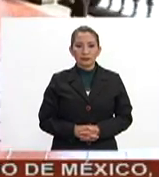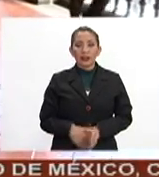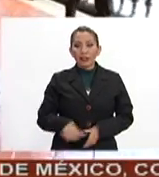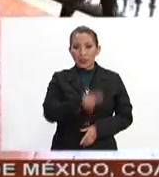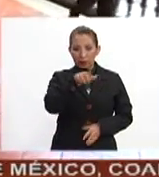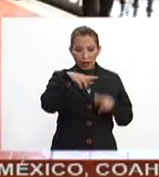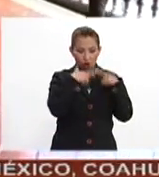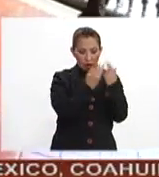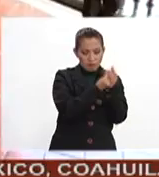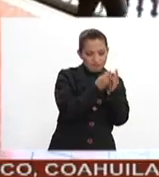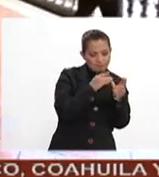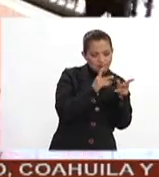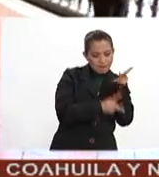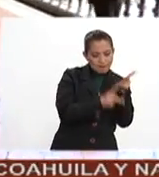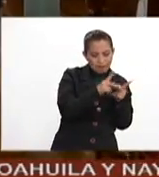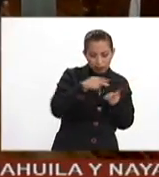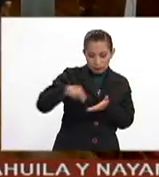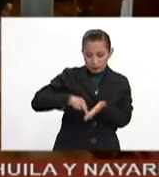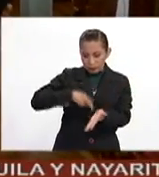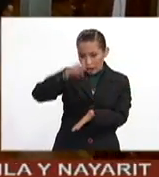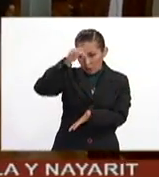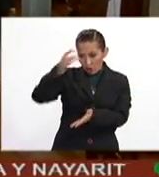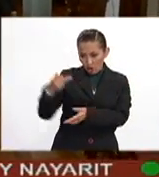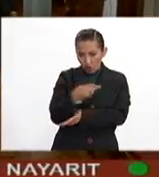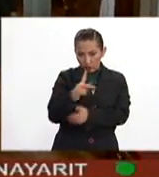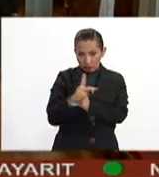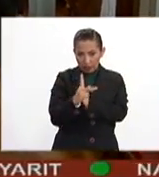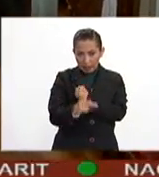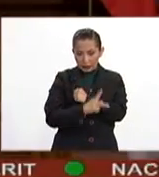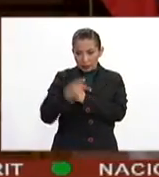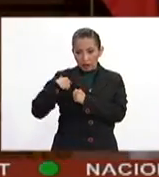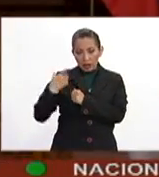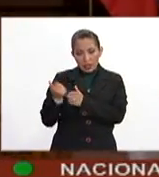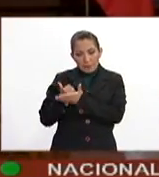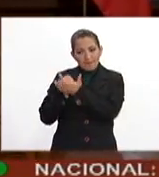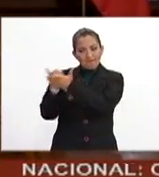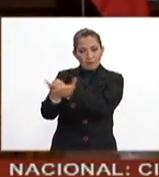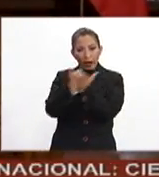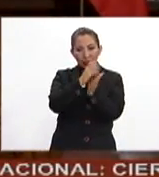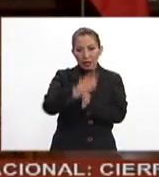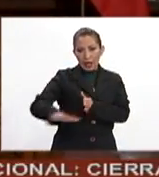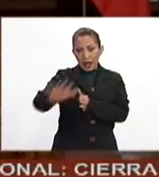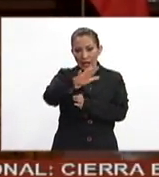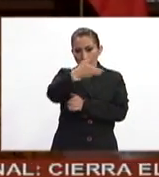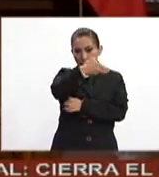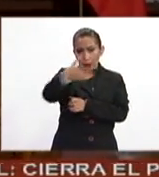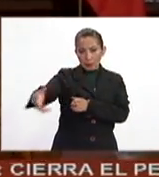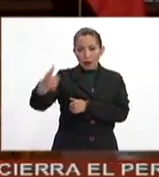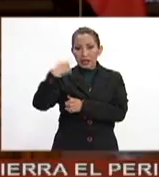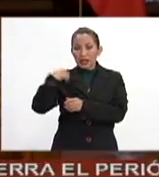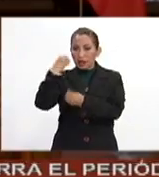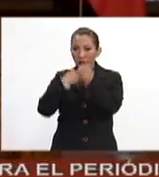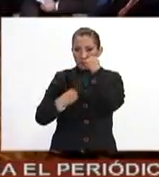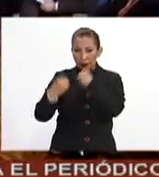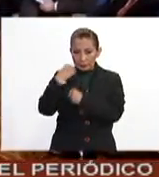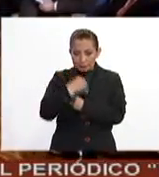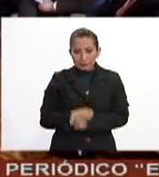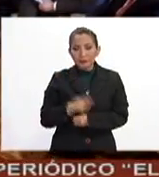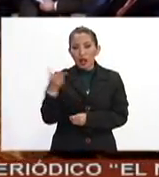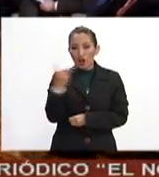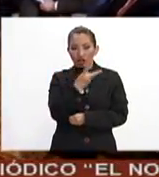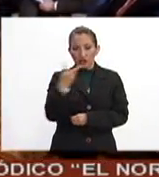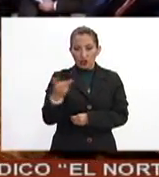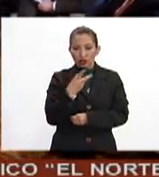Luego de una reunión privada se firmó una declaración conjunta y un convenio de cooperación en el ámbito de la agricultura y la alimentación.